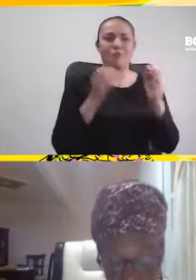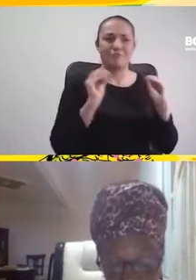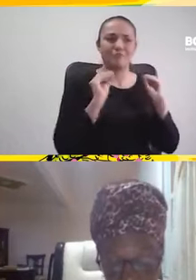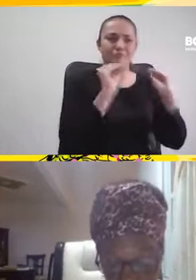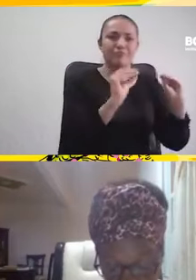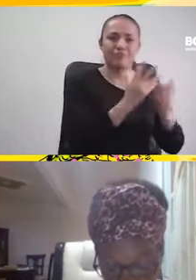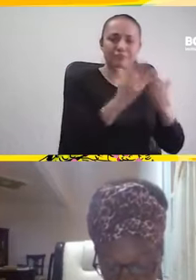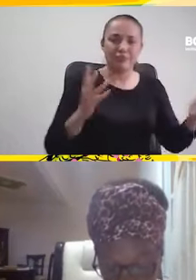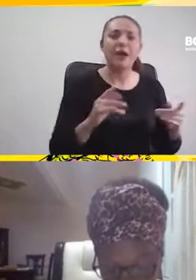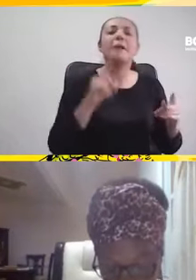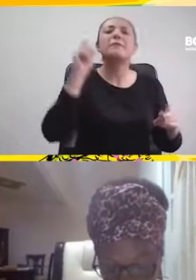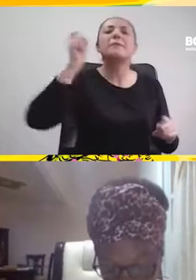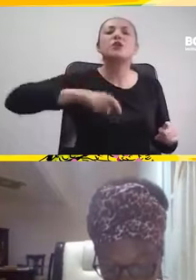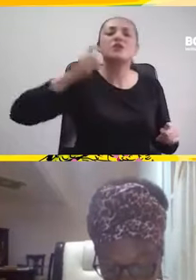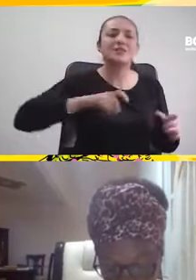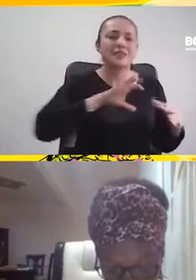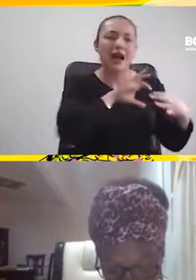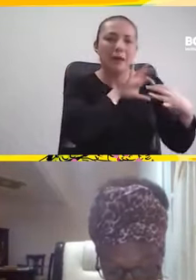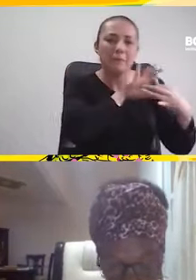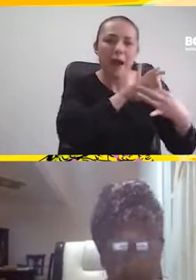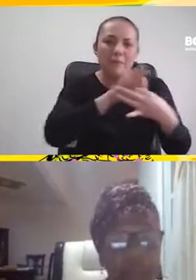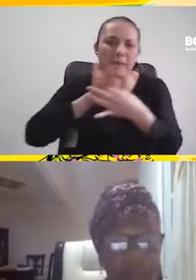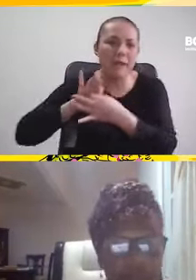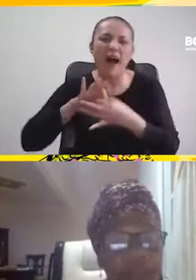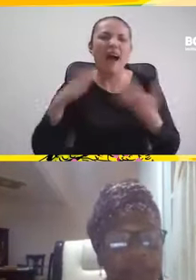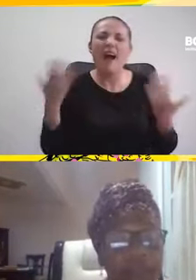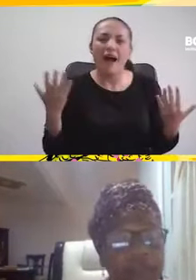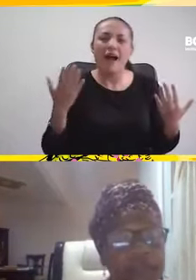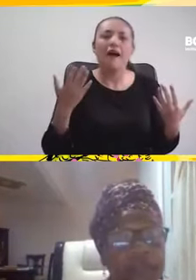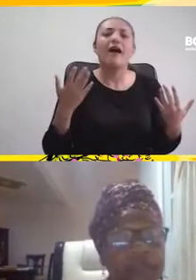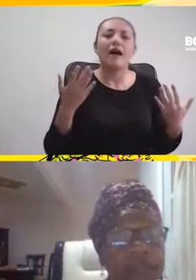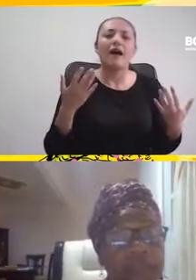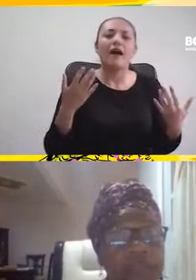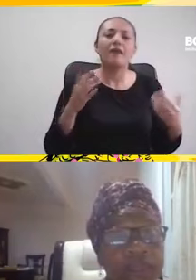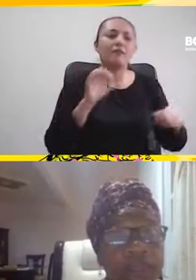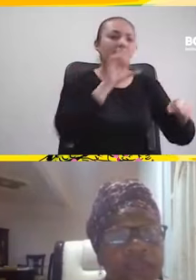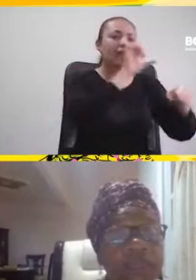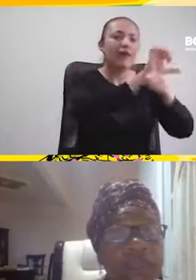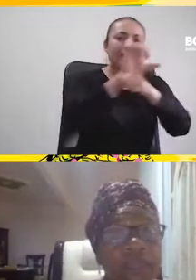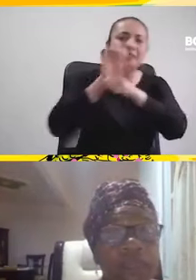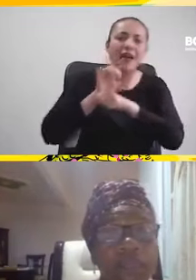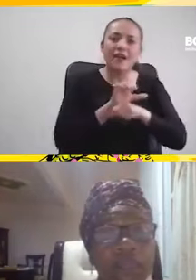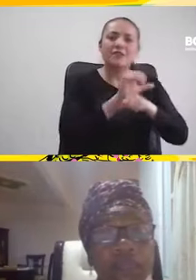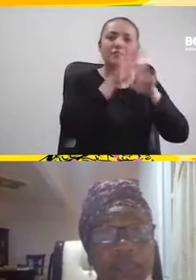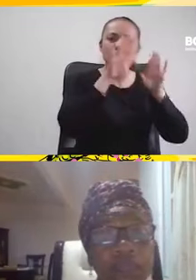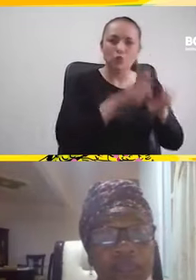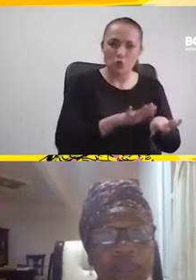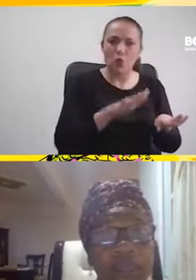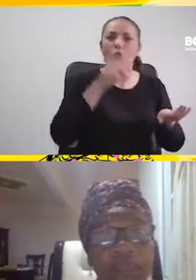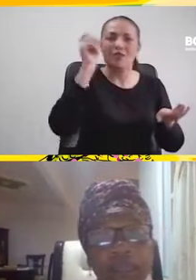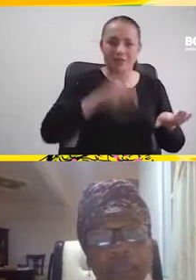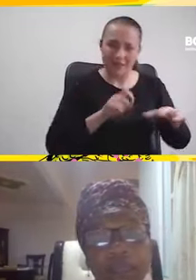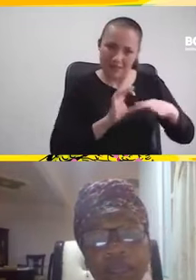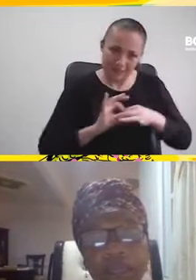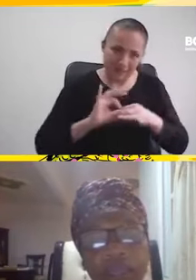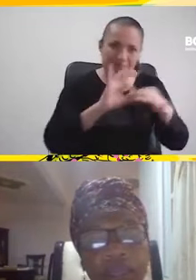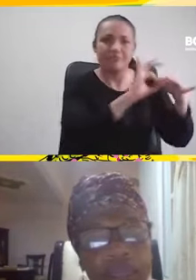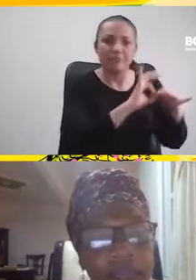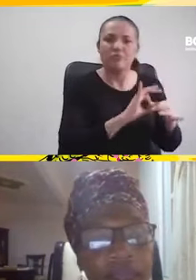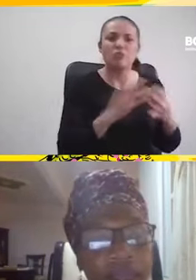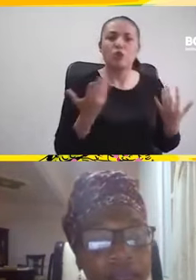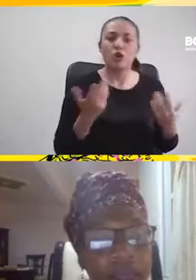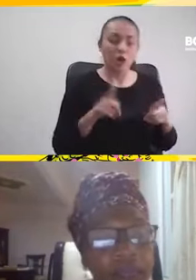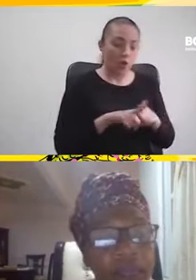una articulación, ¿cierto?, entre las distintas entidades del establecimiento, porque unos